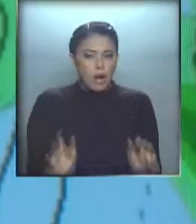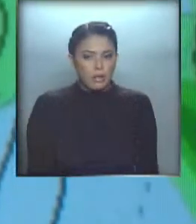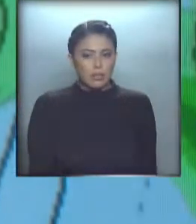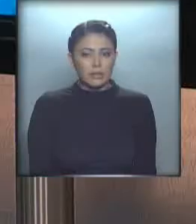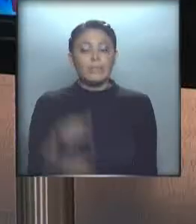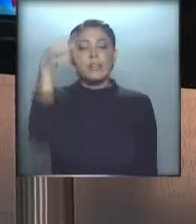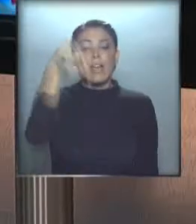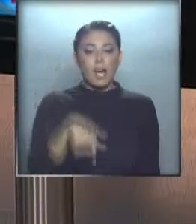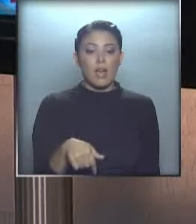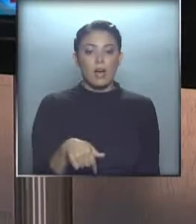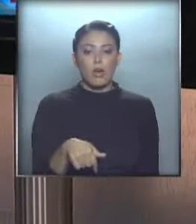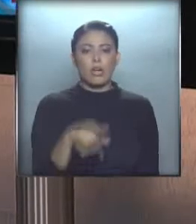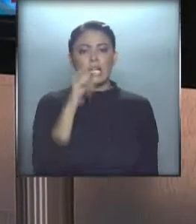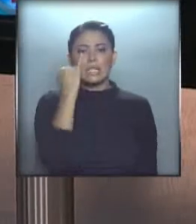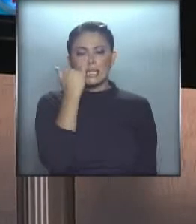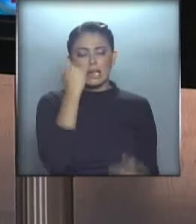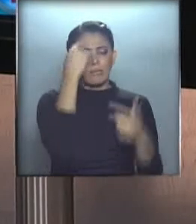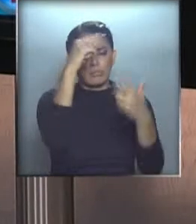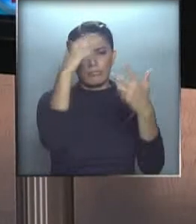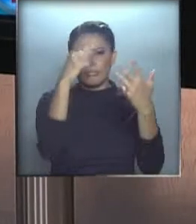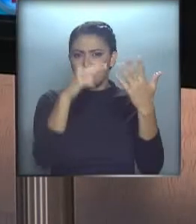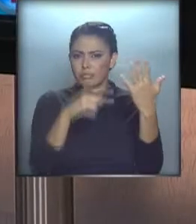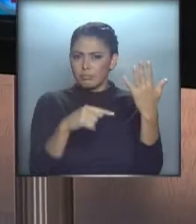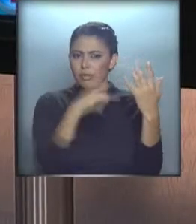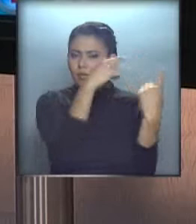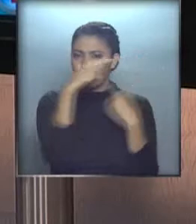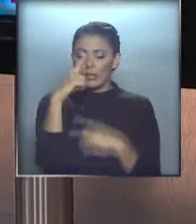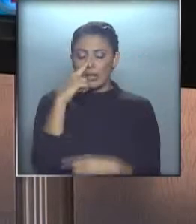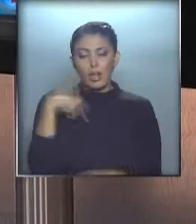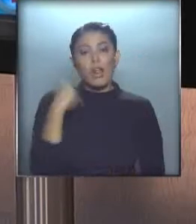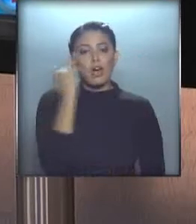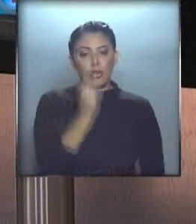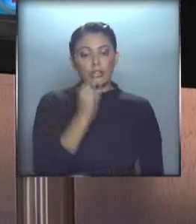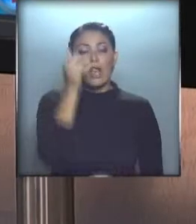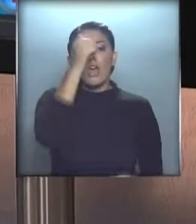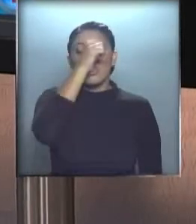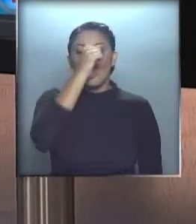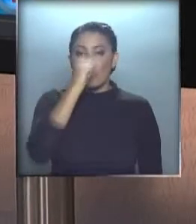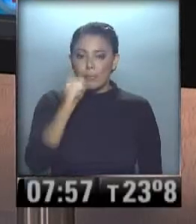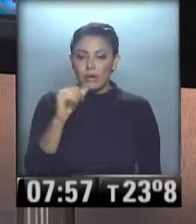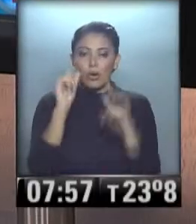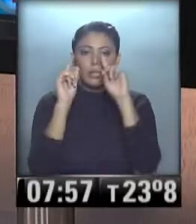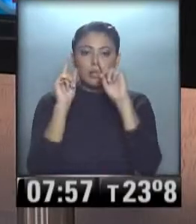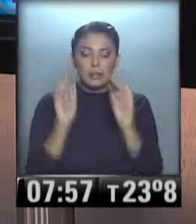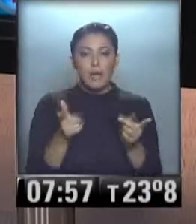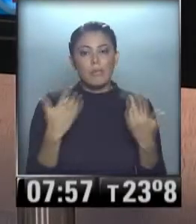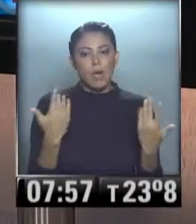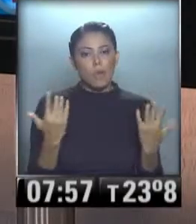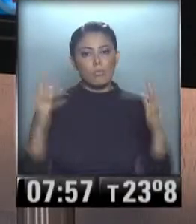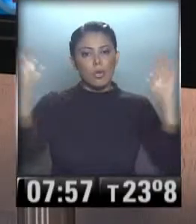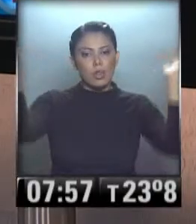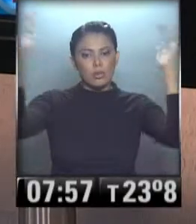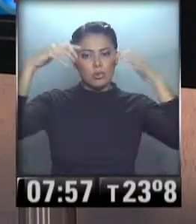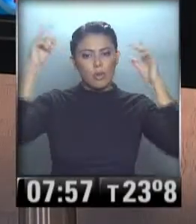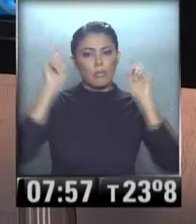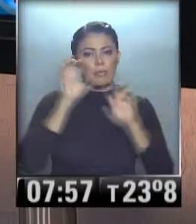Y ahora, después de haber visto todas estas lluvias, les cuento que el domingo también probablemente llueva en el